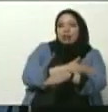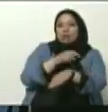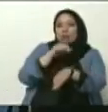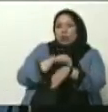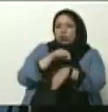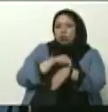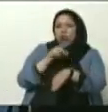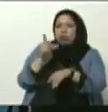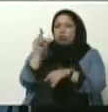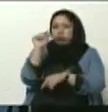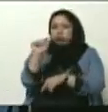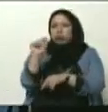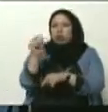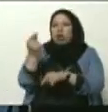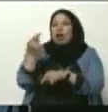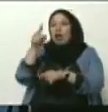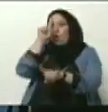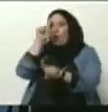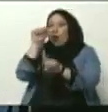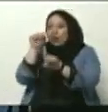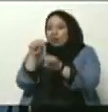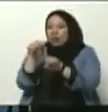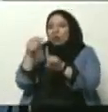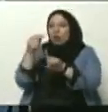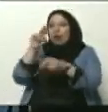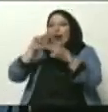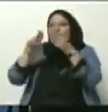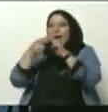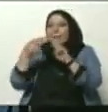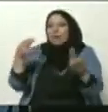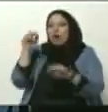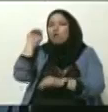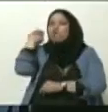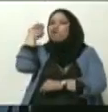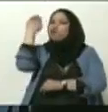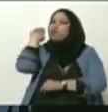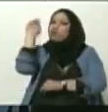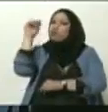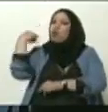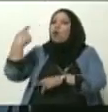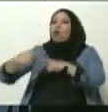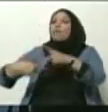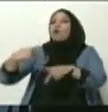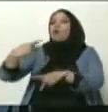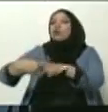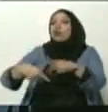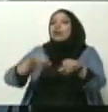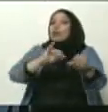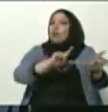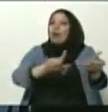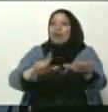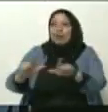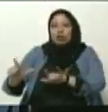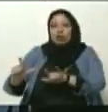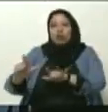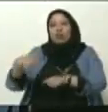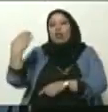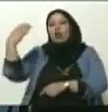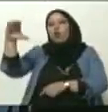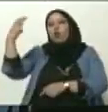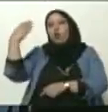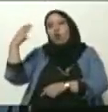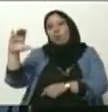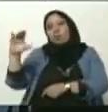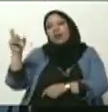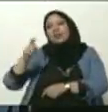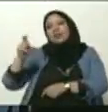atrás con el objetivo de afianzar las bases para finiquitar en un futuro no muy lejano el proceso de paz definitivo en la República de